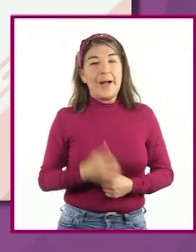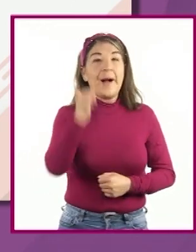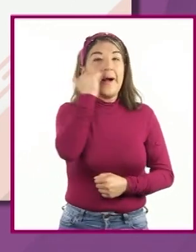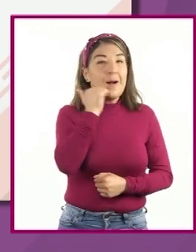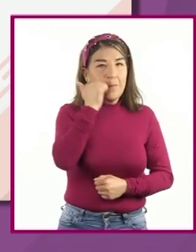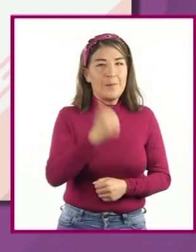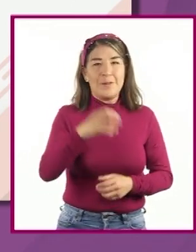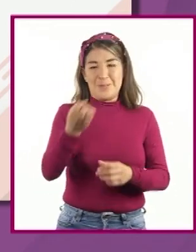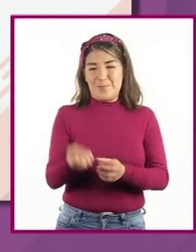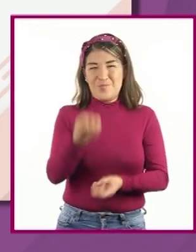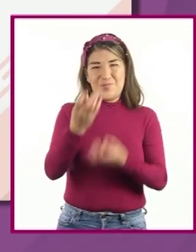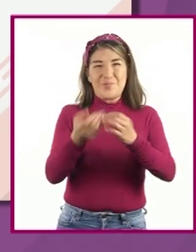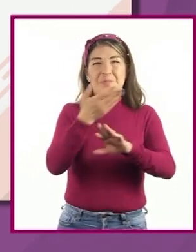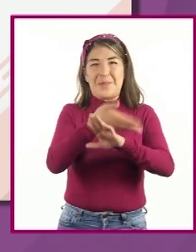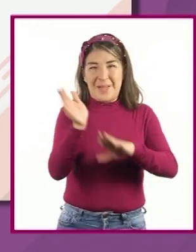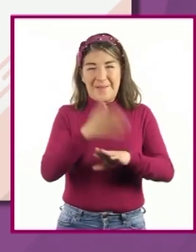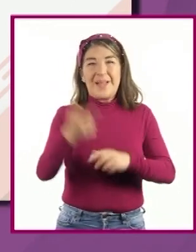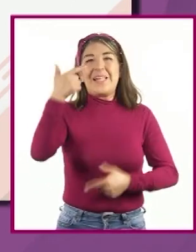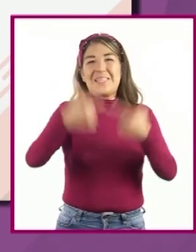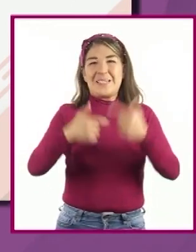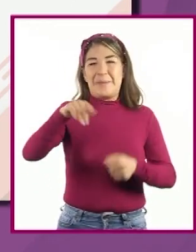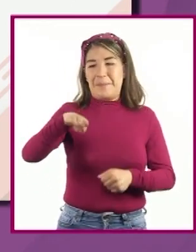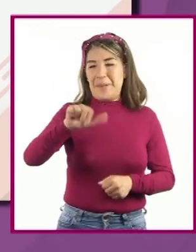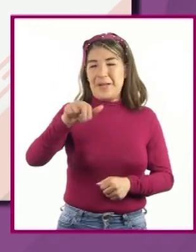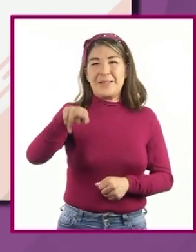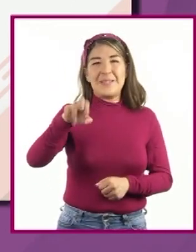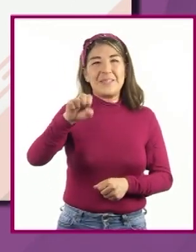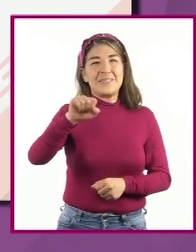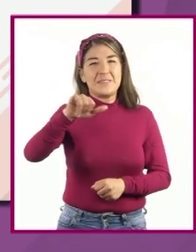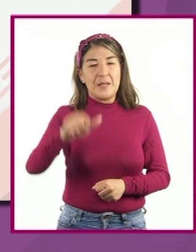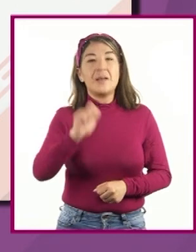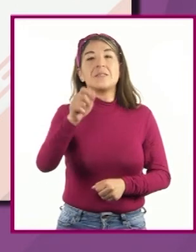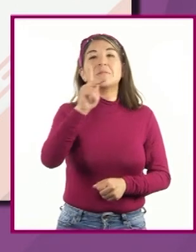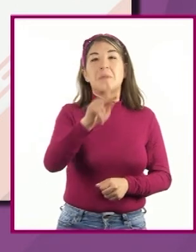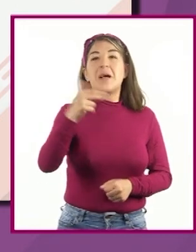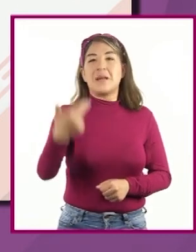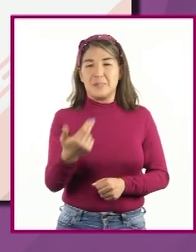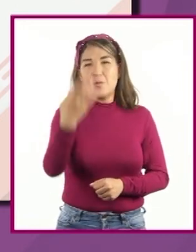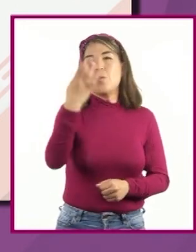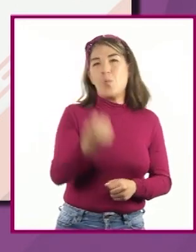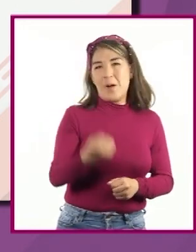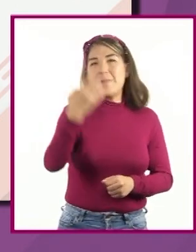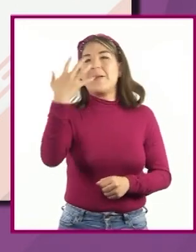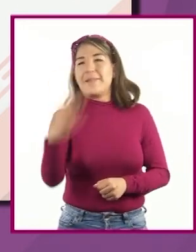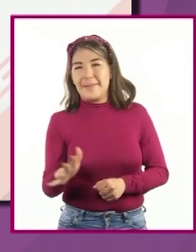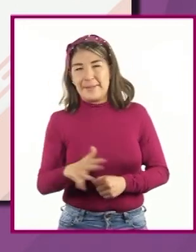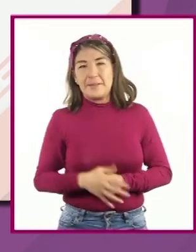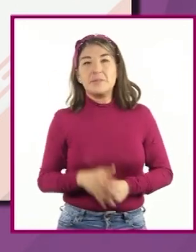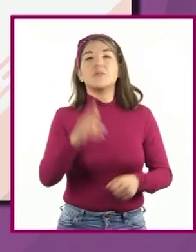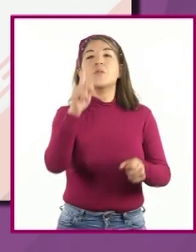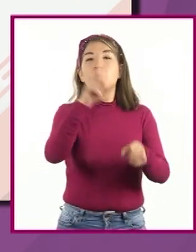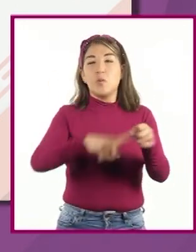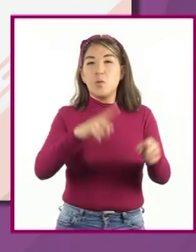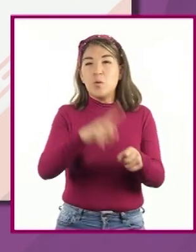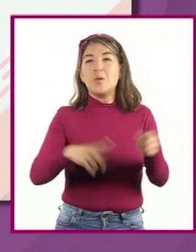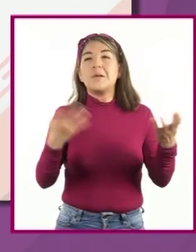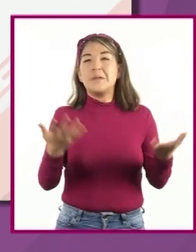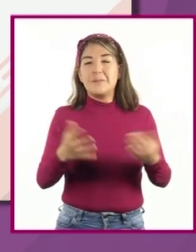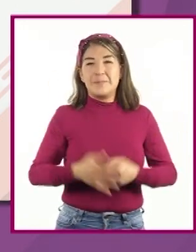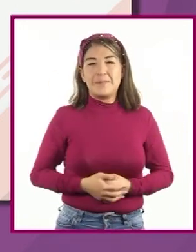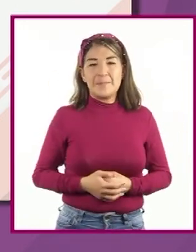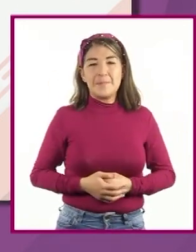el bicarbonato y la leche de magnesia tienen un pH entre 9 y 10 y tornaron a